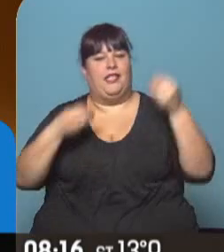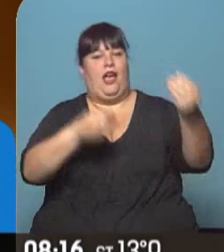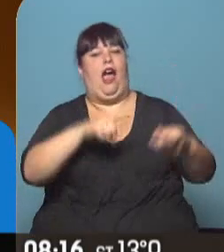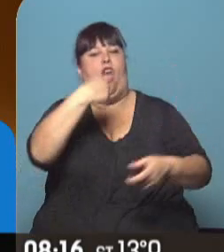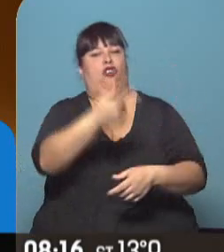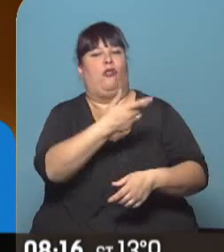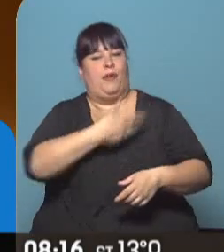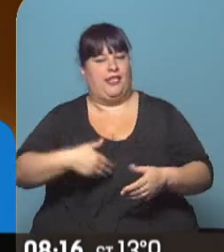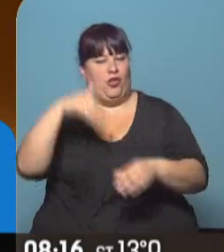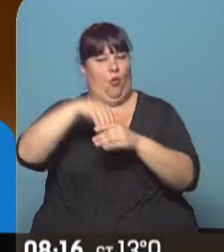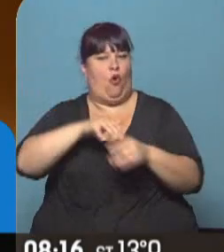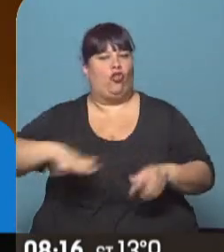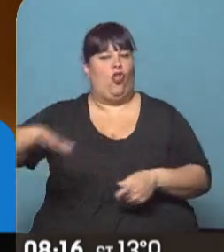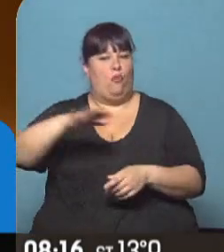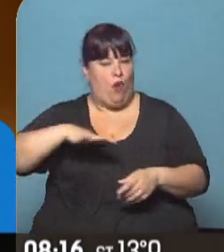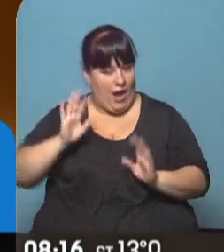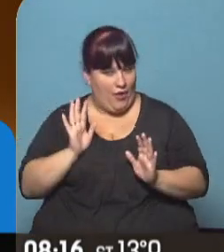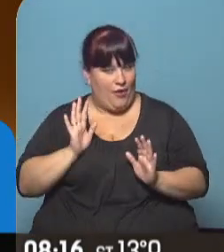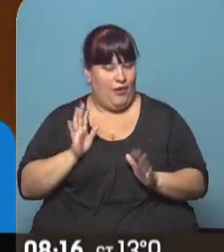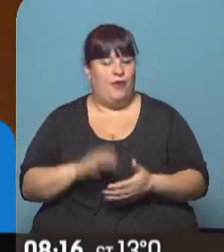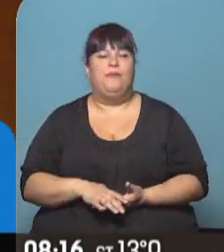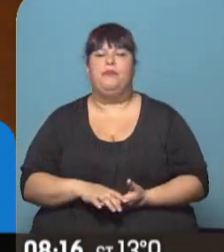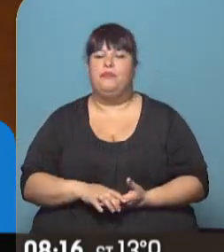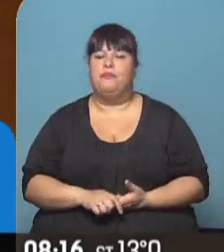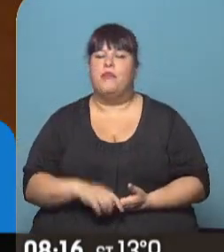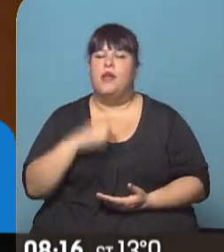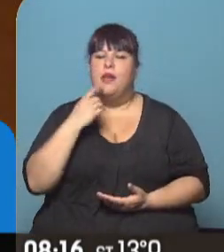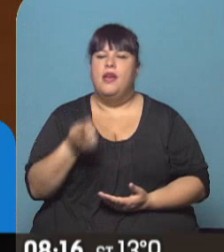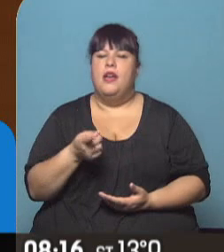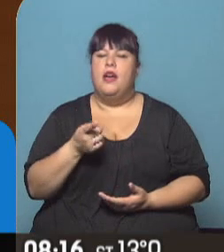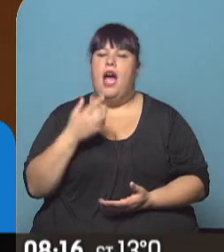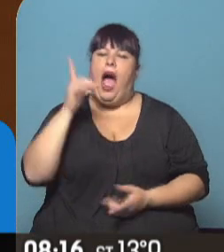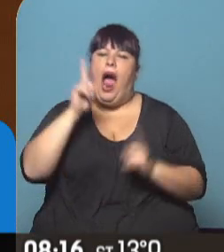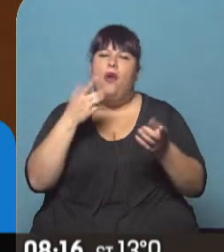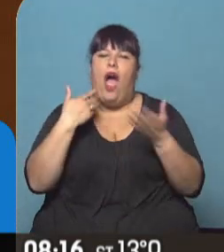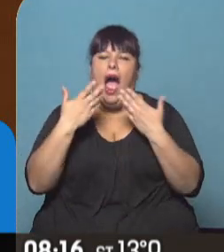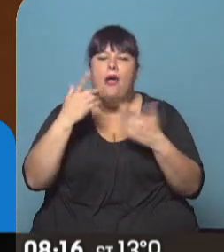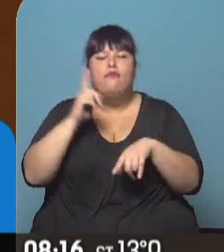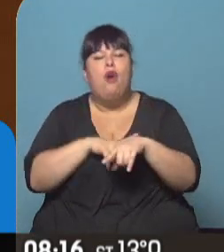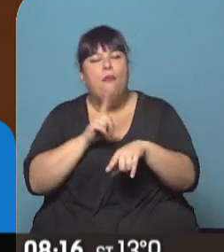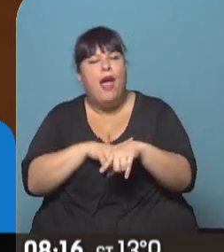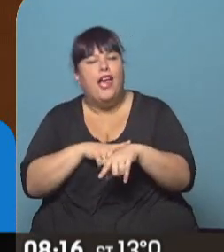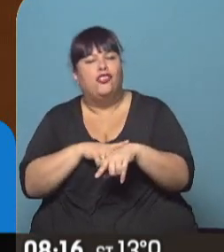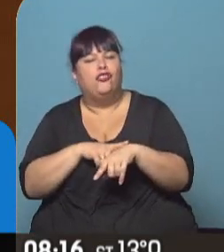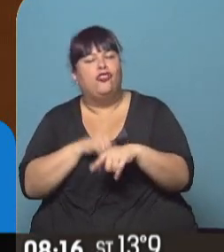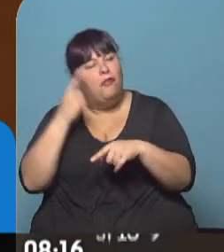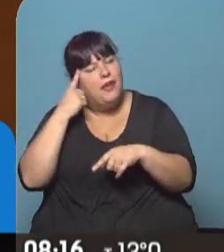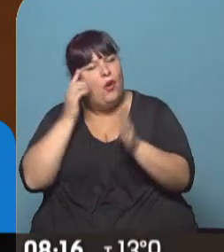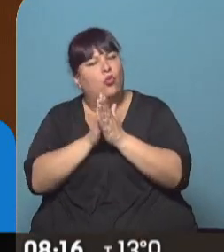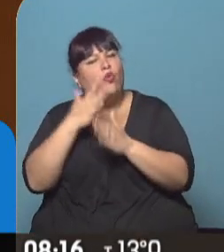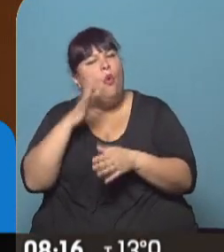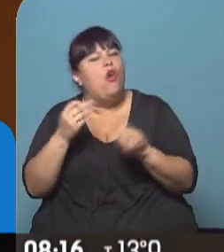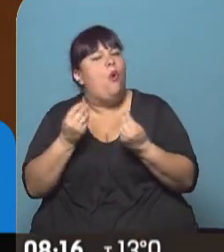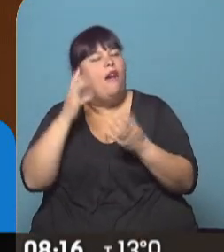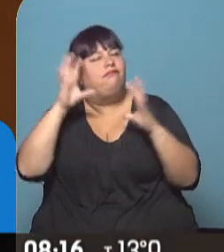presidente elegido por pueblo no en francisco de alguna charla algún momento de reflexión con el abuelo